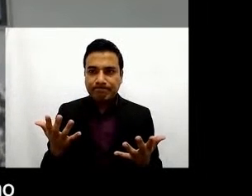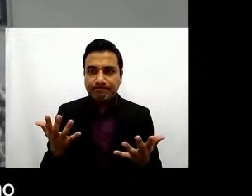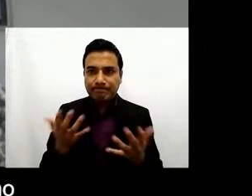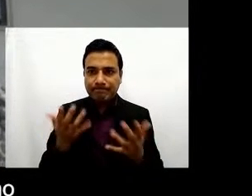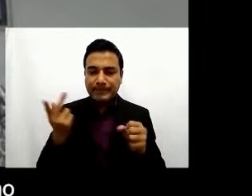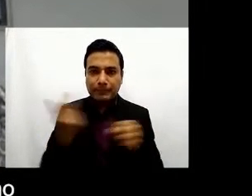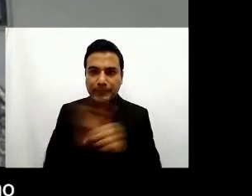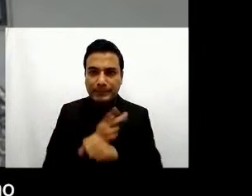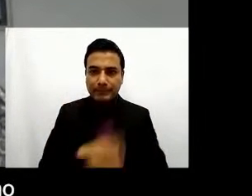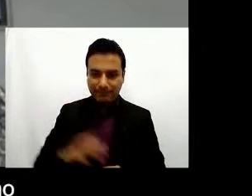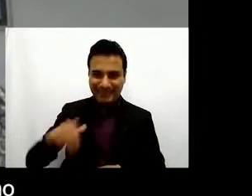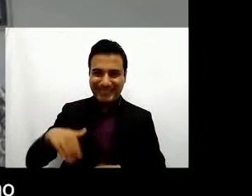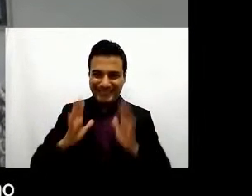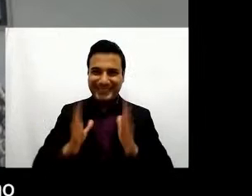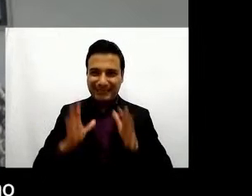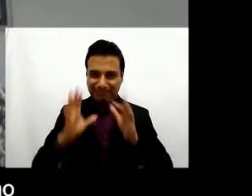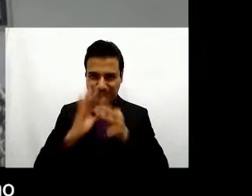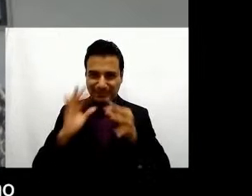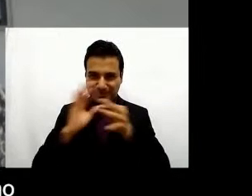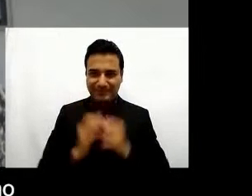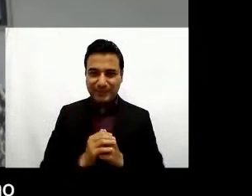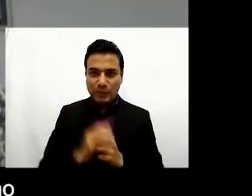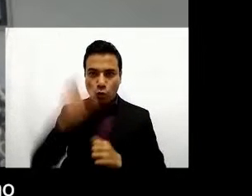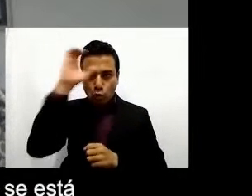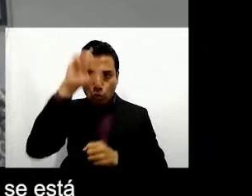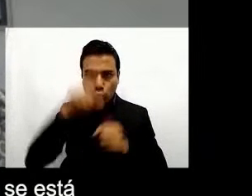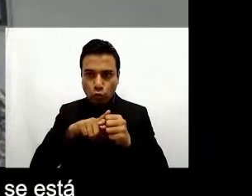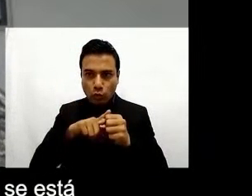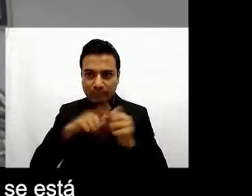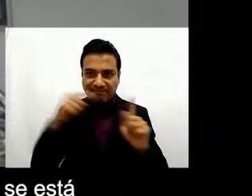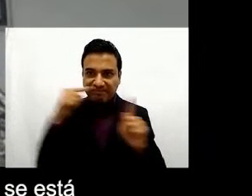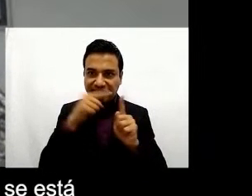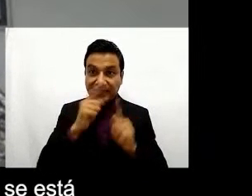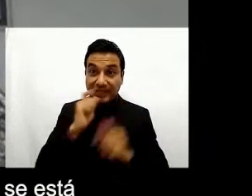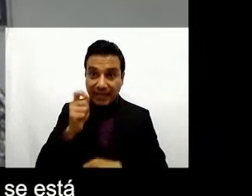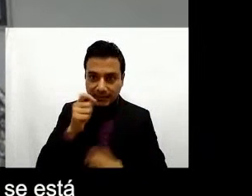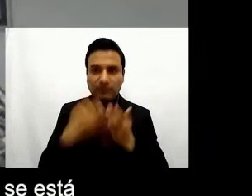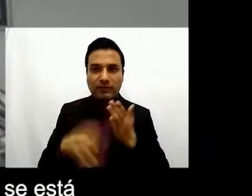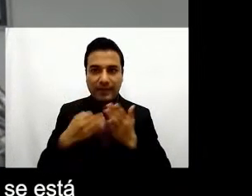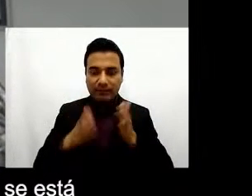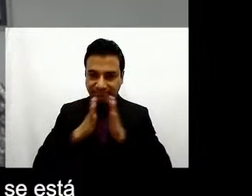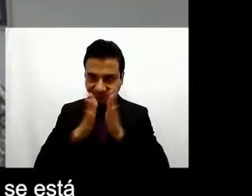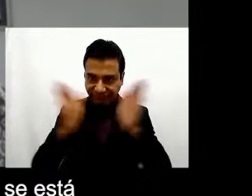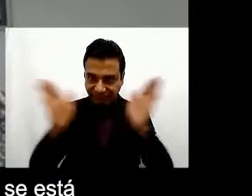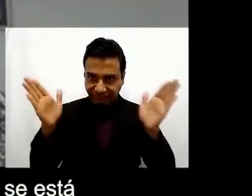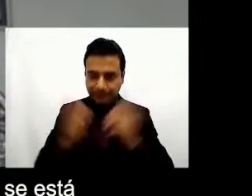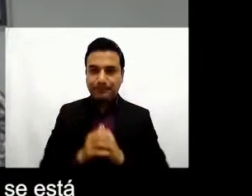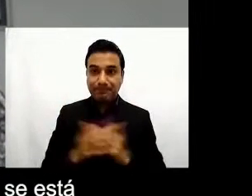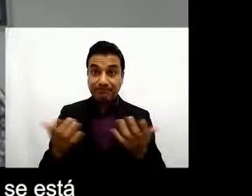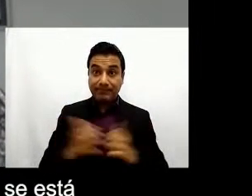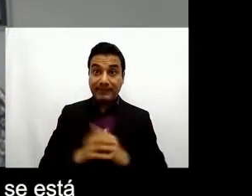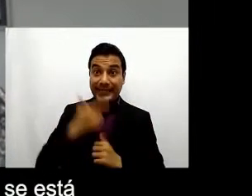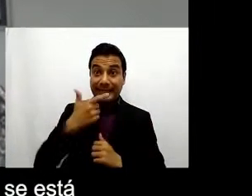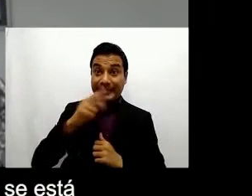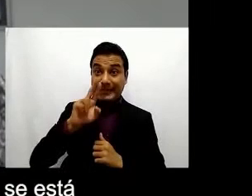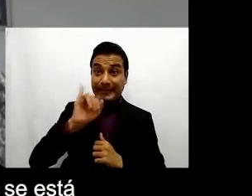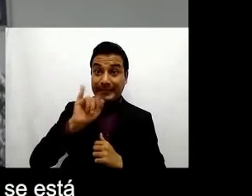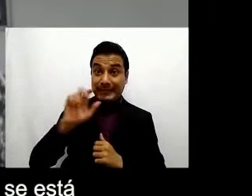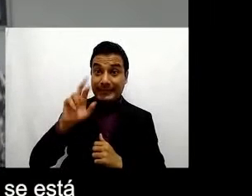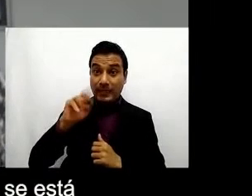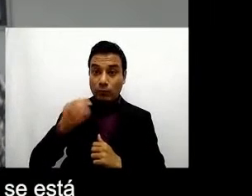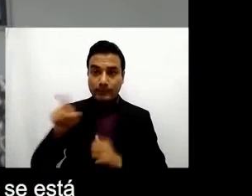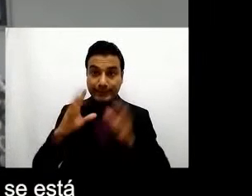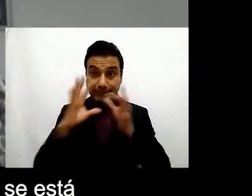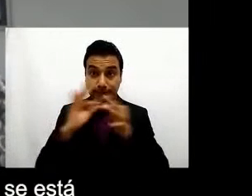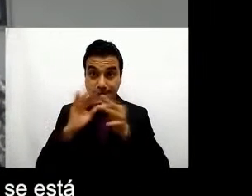cultura, el término de la cultura que es bastante restrictivo y viene, Guillermo lo mencionaba bien, de